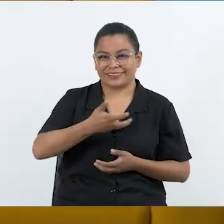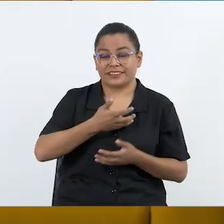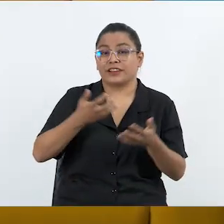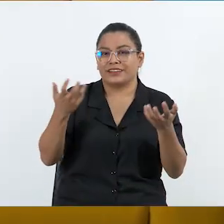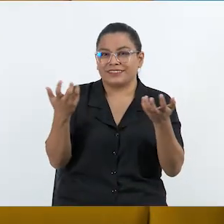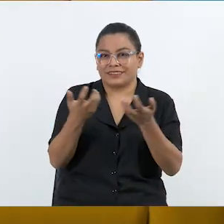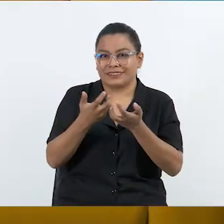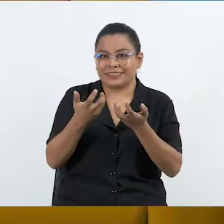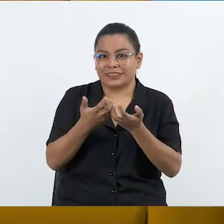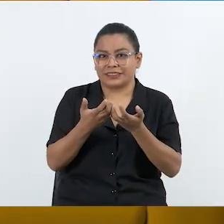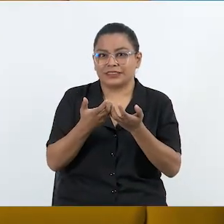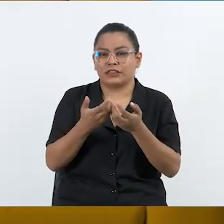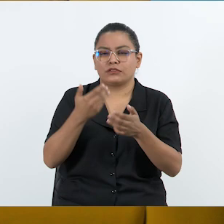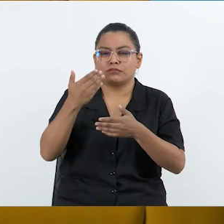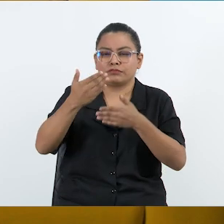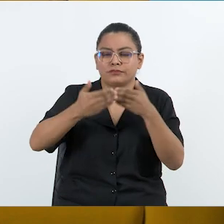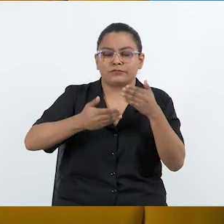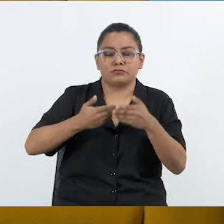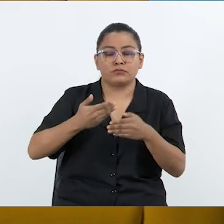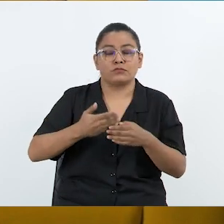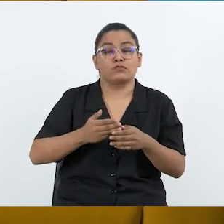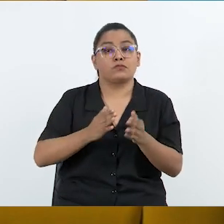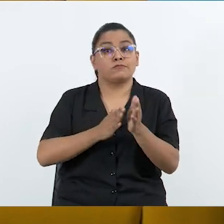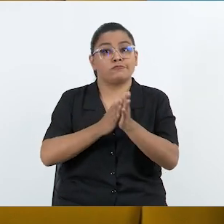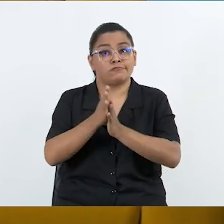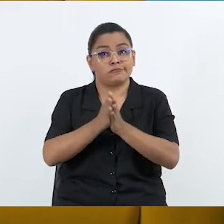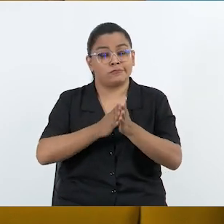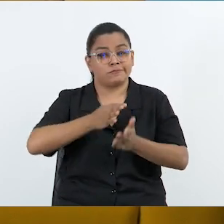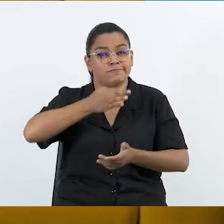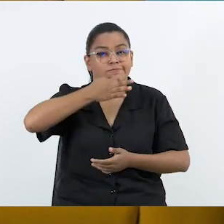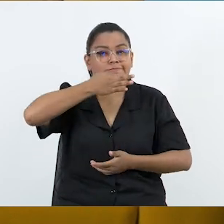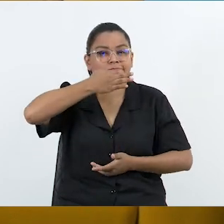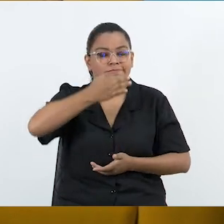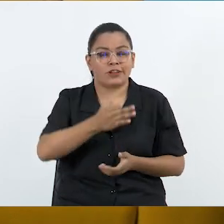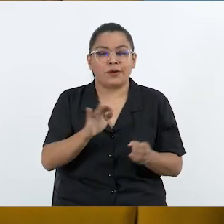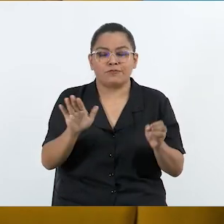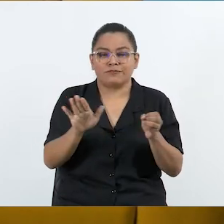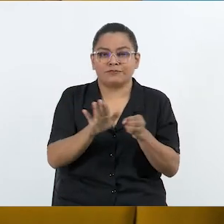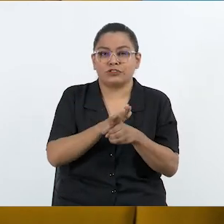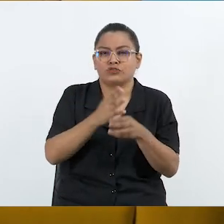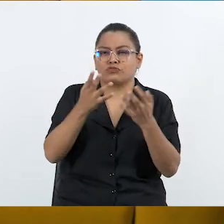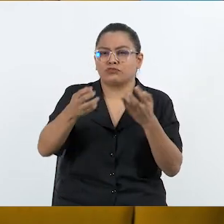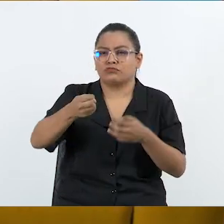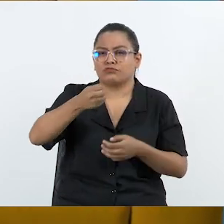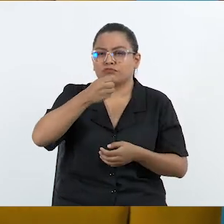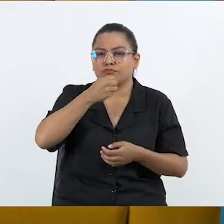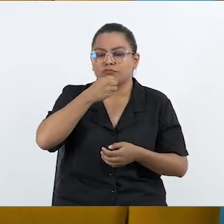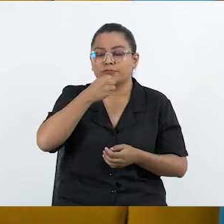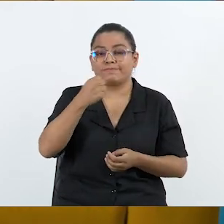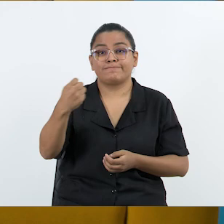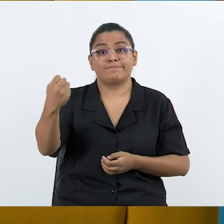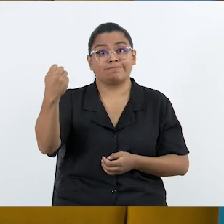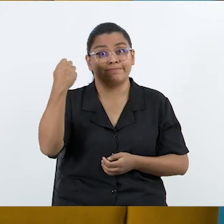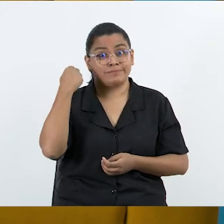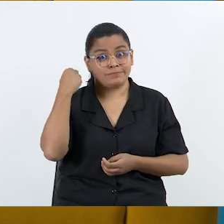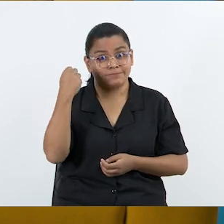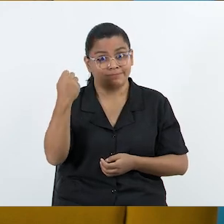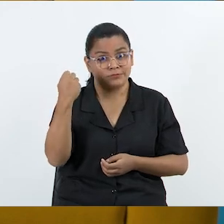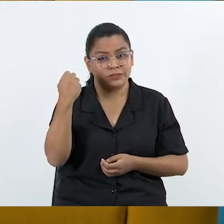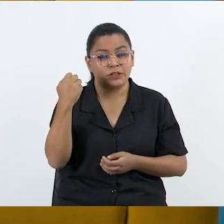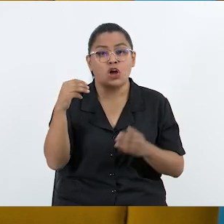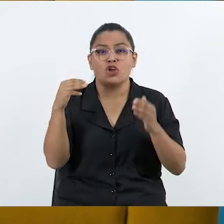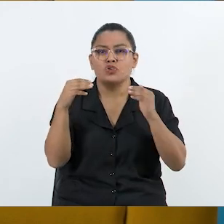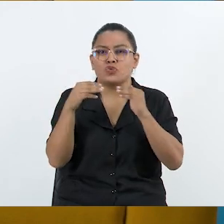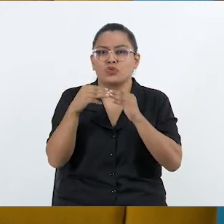Estimados colegas, ha sido un recorrido fascinante y realmente lleno de mucha información valiosa. Tan